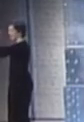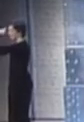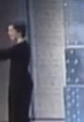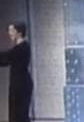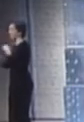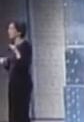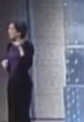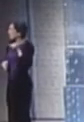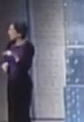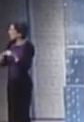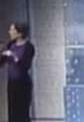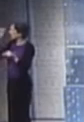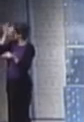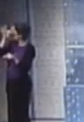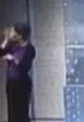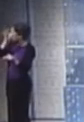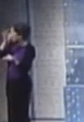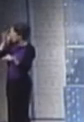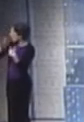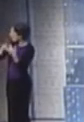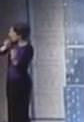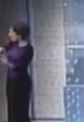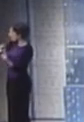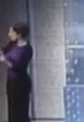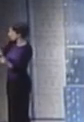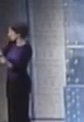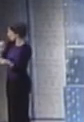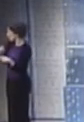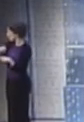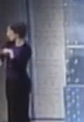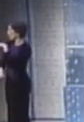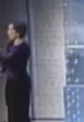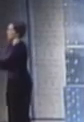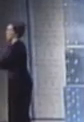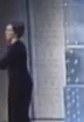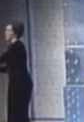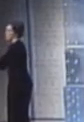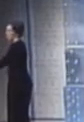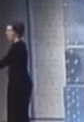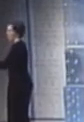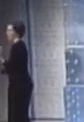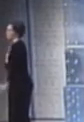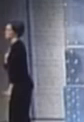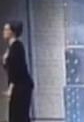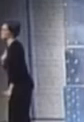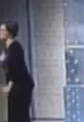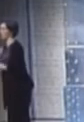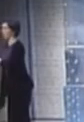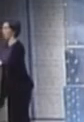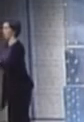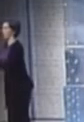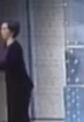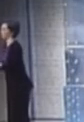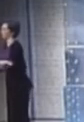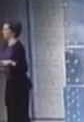claro, le interesaba el aprenderse todos los nombres de los muñecos para el concurso con el compañero, ¿verdad? Pero no le